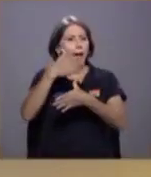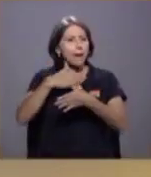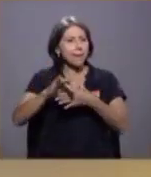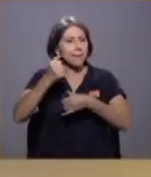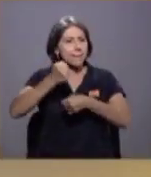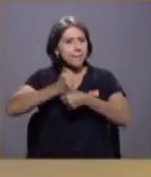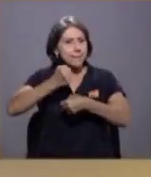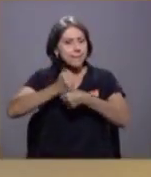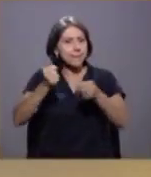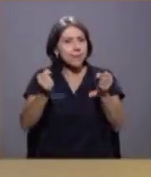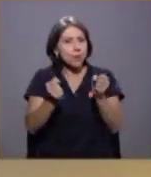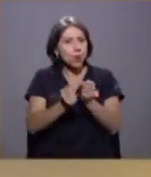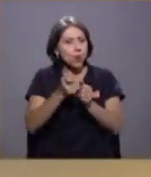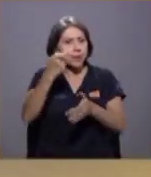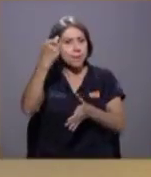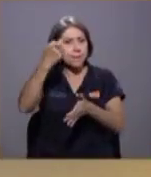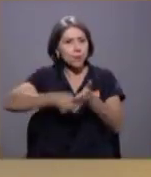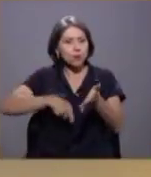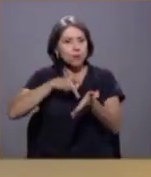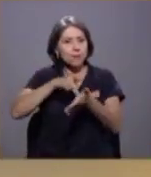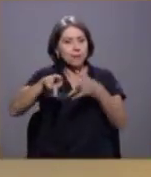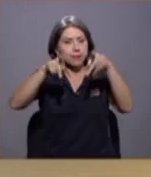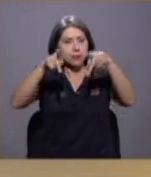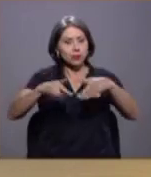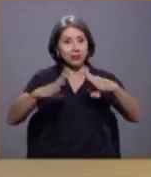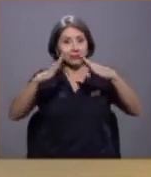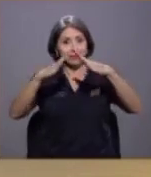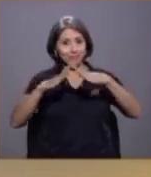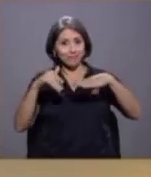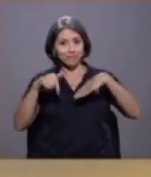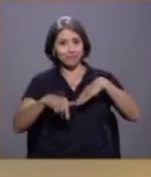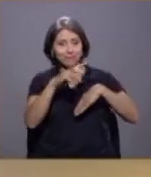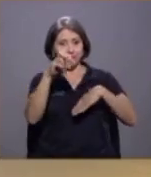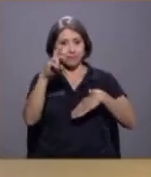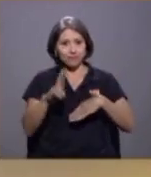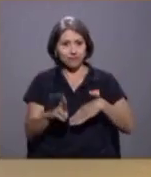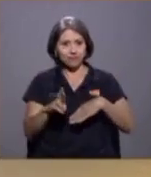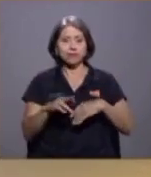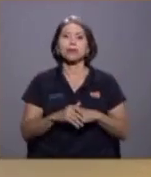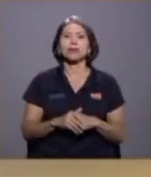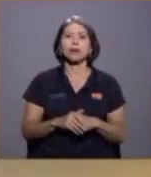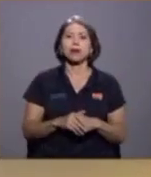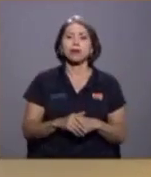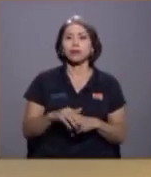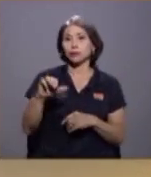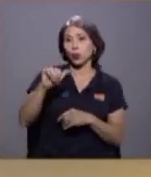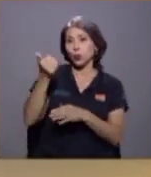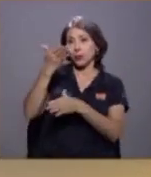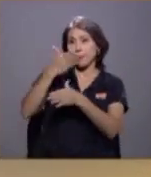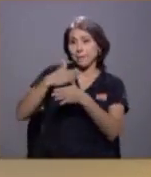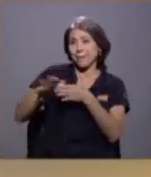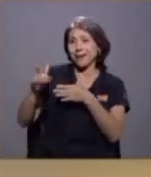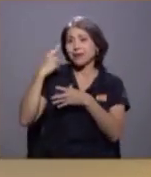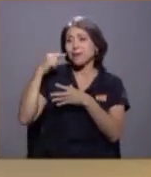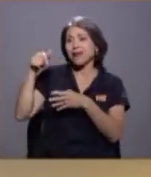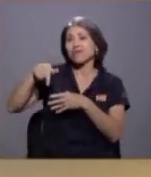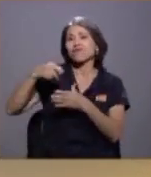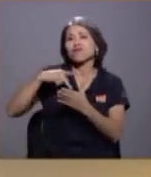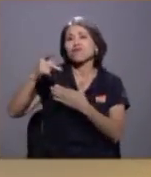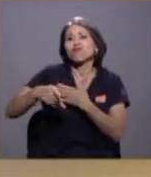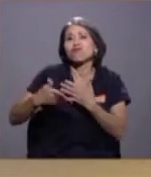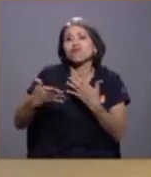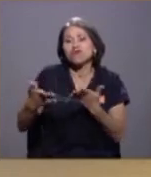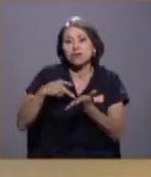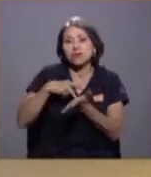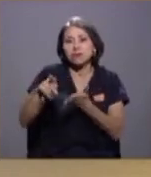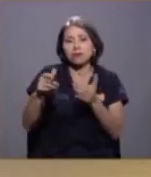los impuestos que tributan los habitantes de este país, dado que la otra parte se paga con el endeudamiento